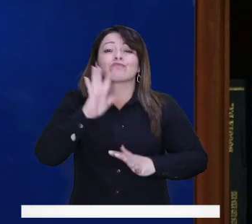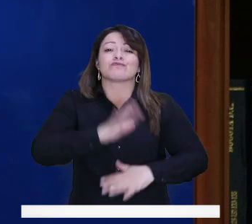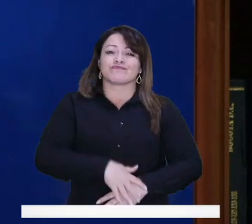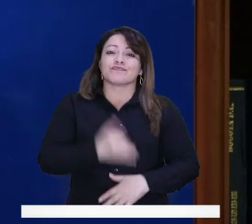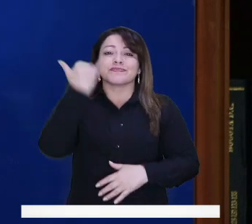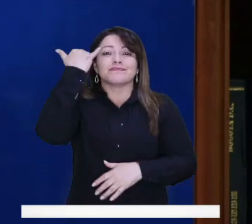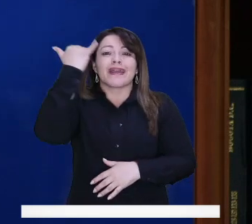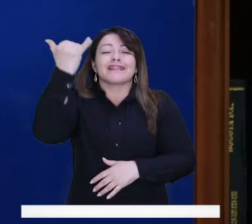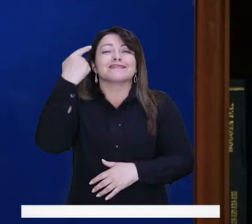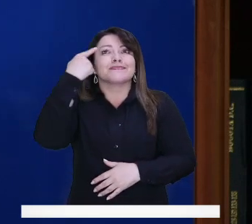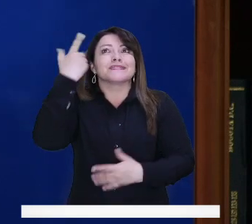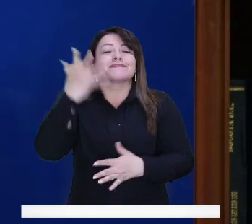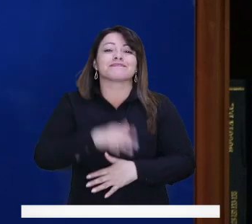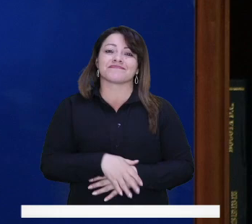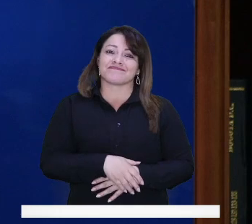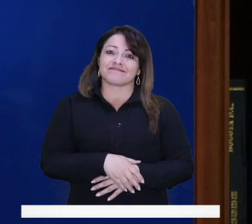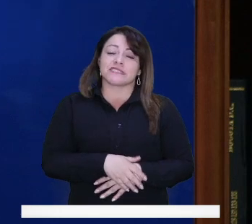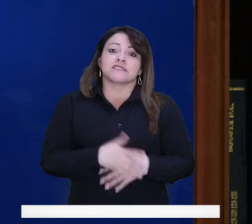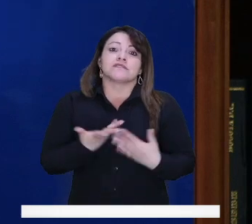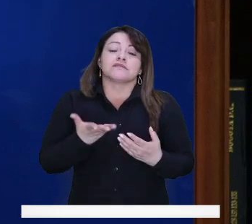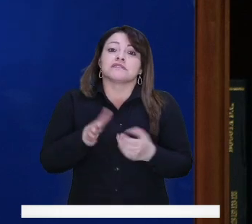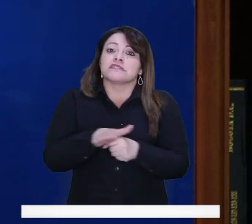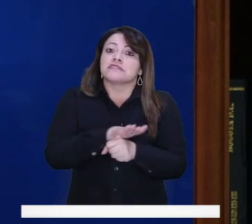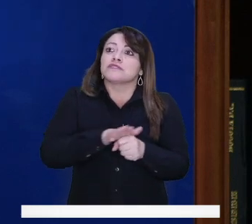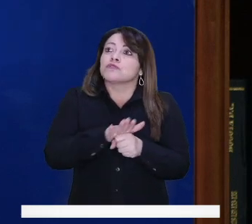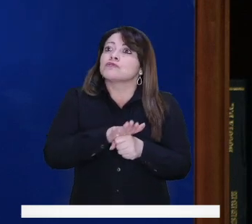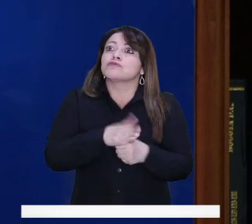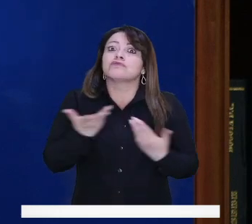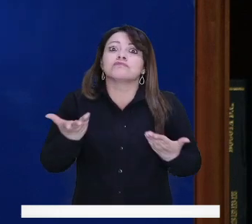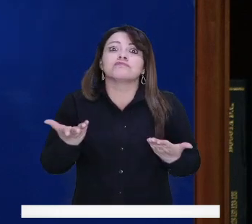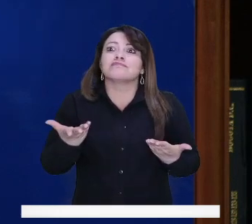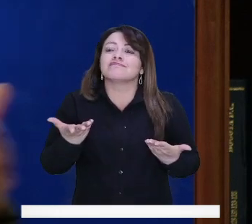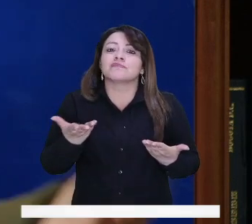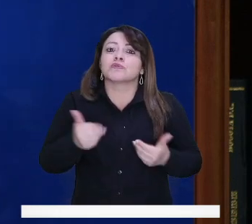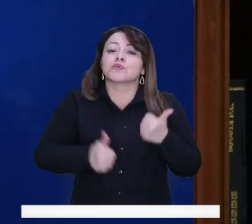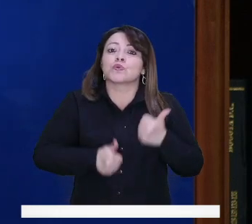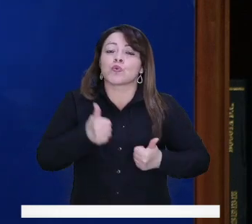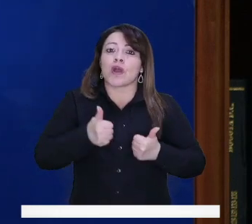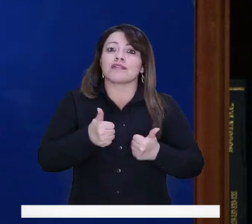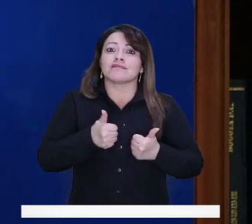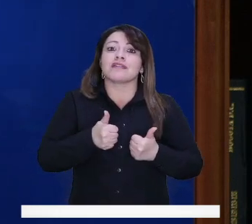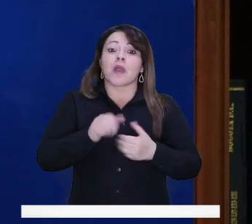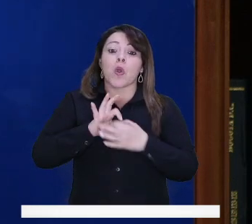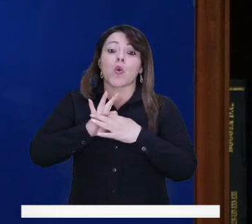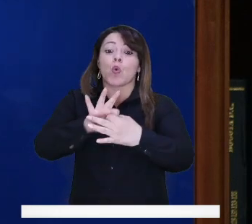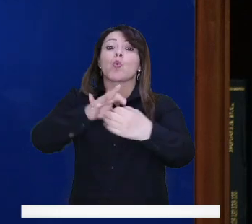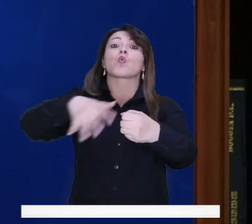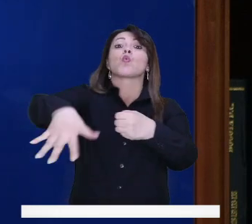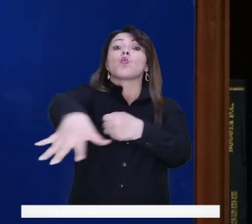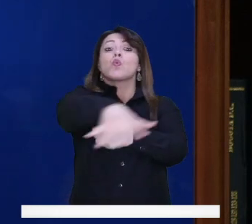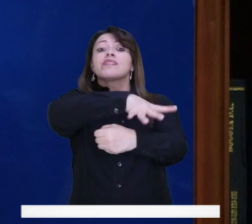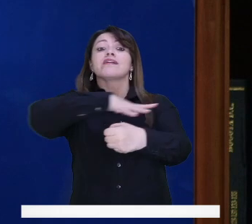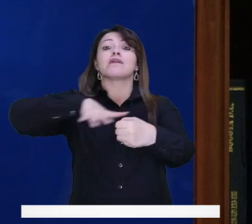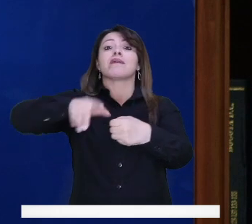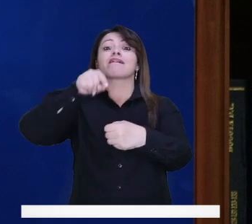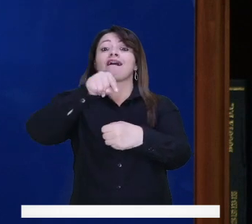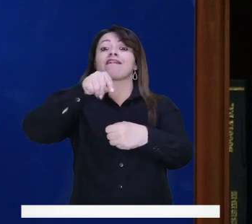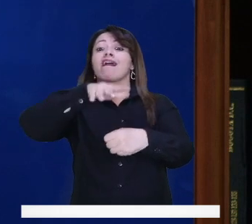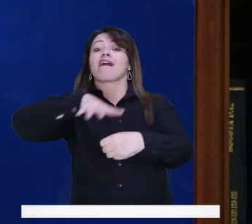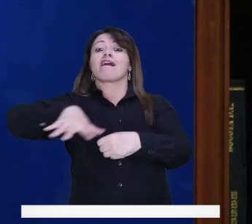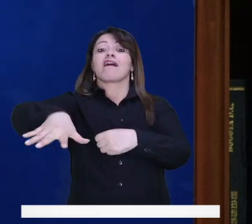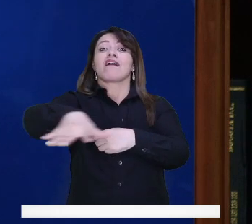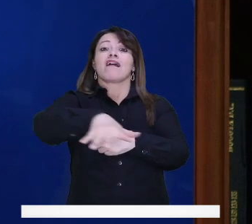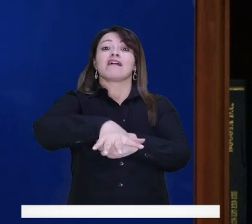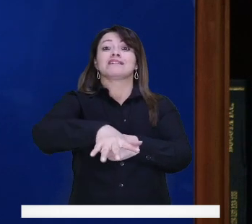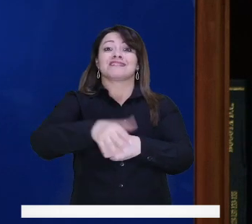Bogotá. Y toman una determinación absolutamente arbitraria. La sabana de Cundinamarca la van a convertir en un